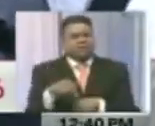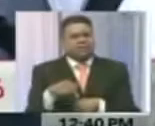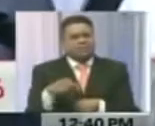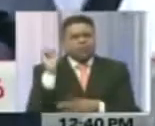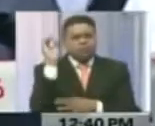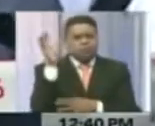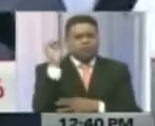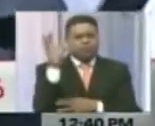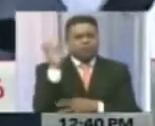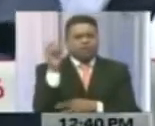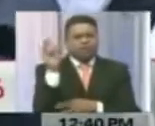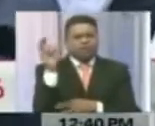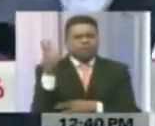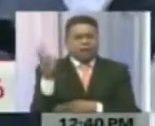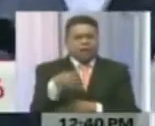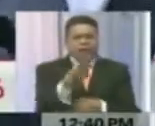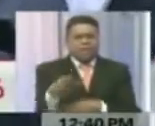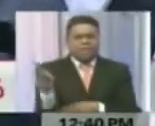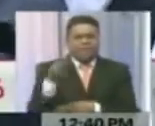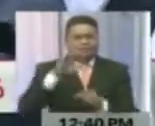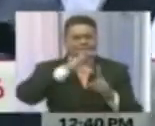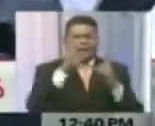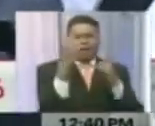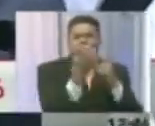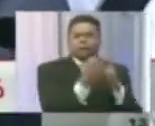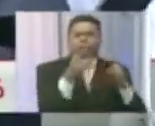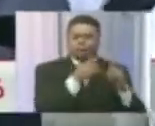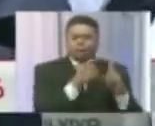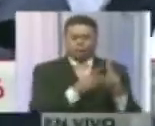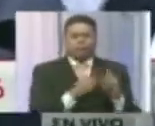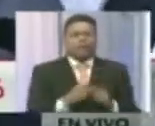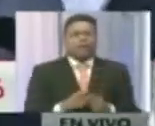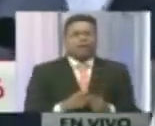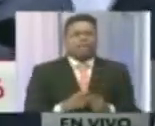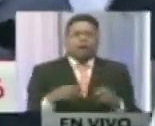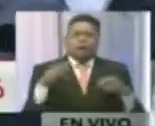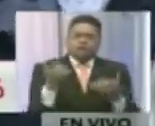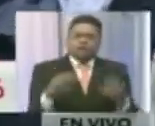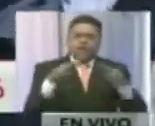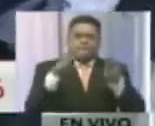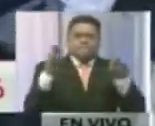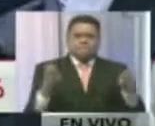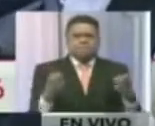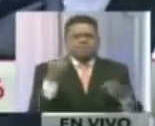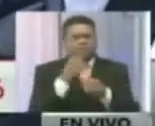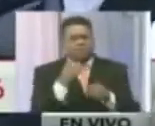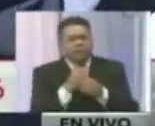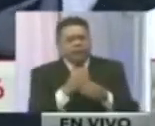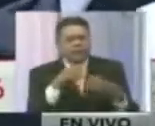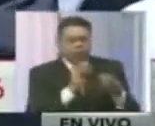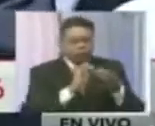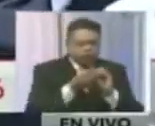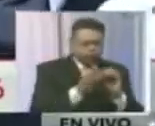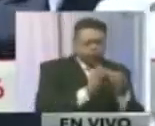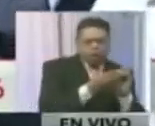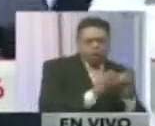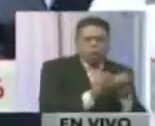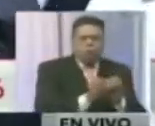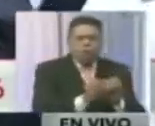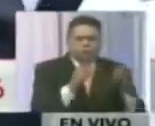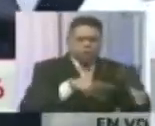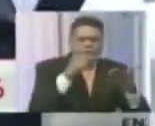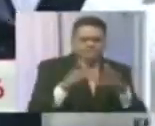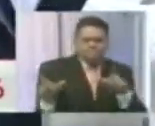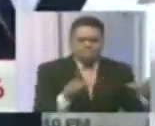la Patria en el área de la cultura, donde están ahorita en mesas de trabajo debatiendo, y bueno, como usted lo señalaba, en